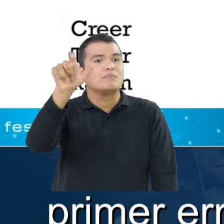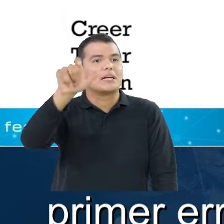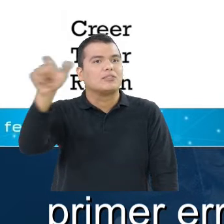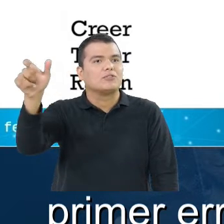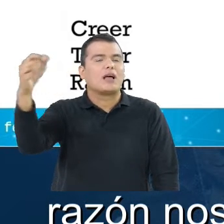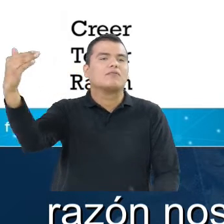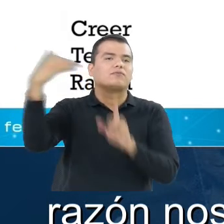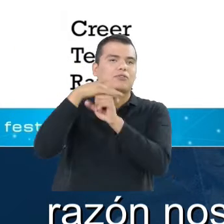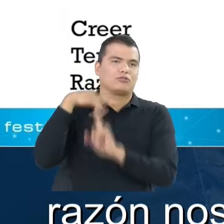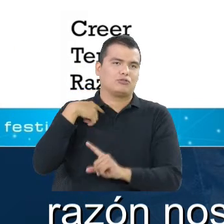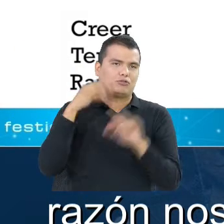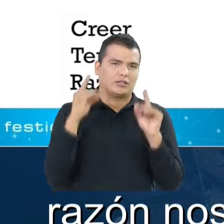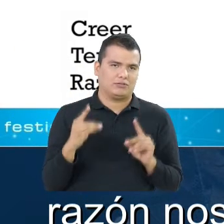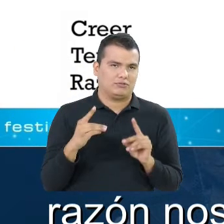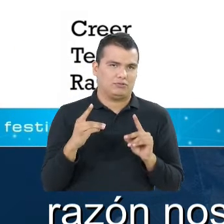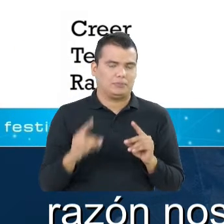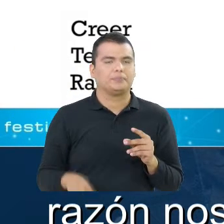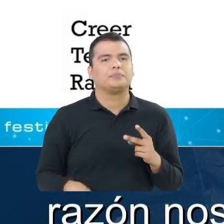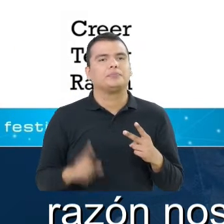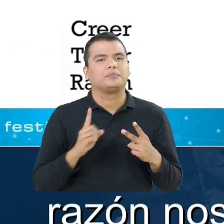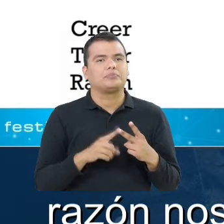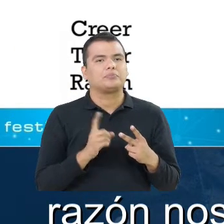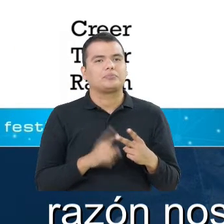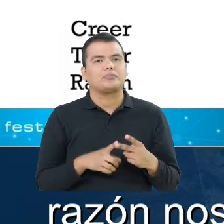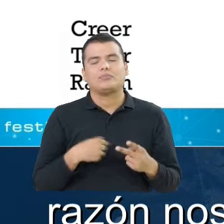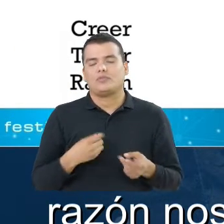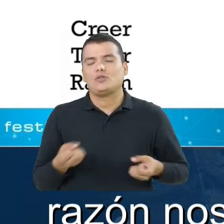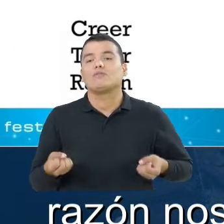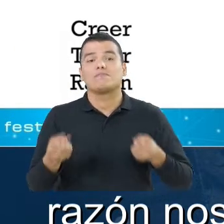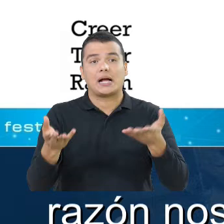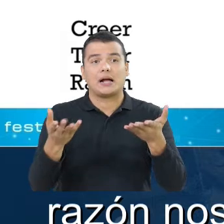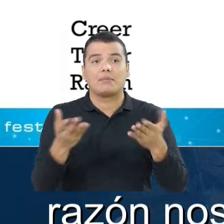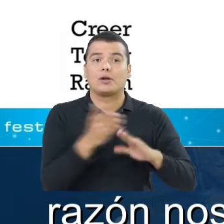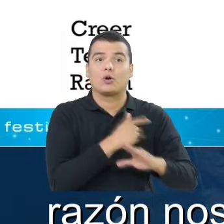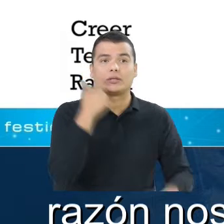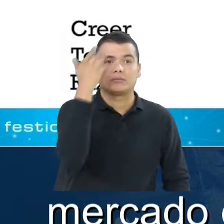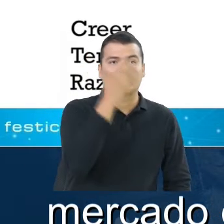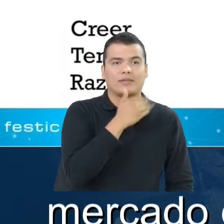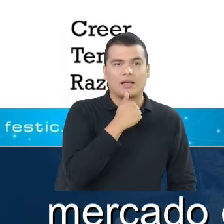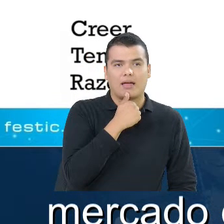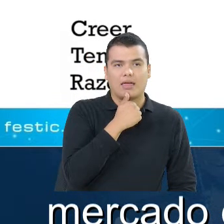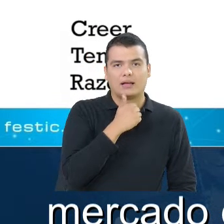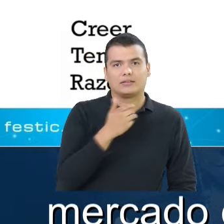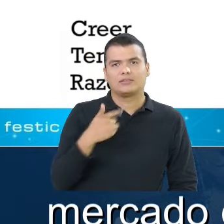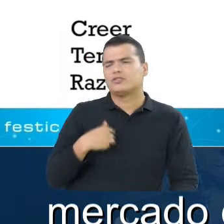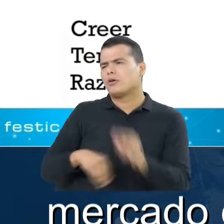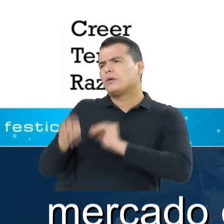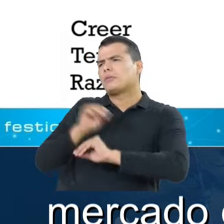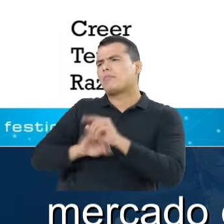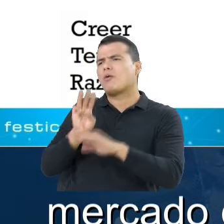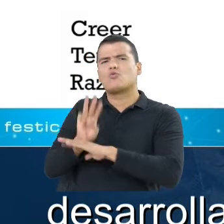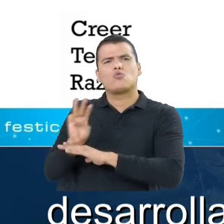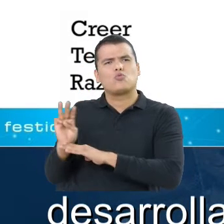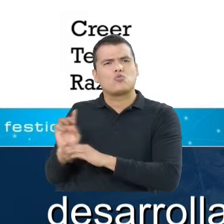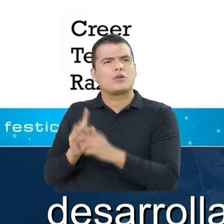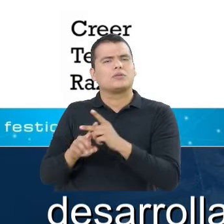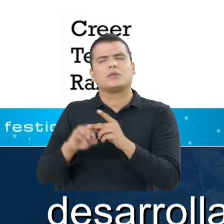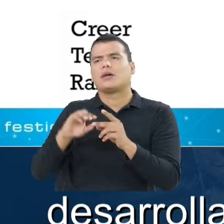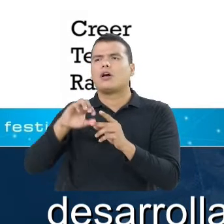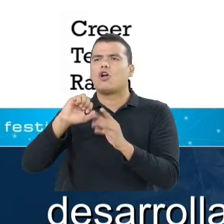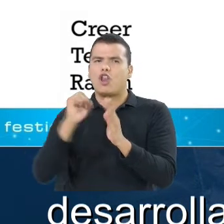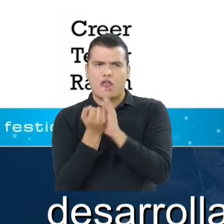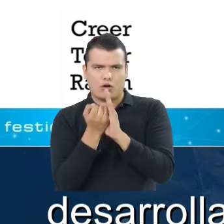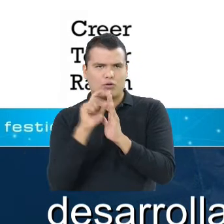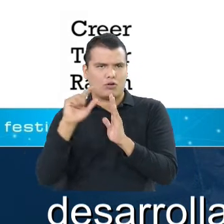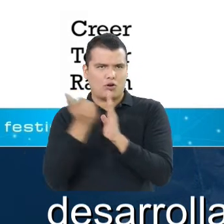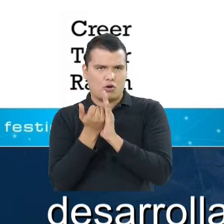nosotros. Segundo, desarrollar sin probar el producto. Les acabo de contar que hicimos página web, hicimos logo,